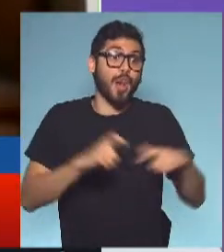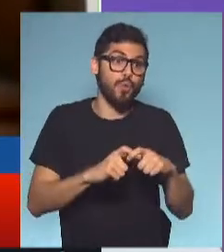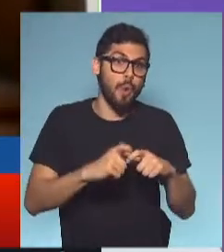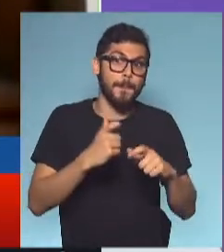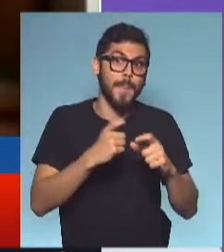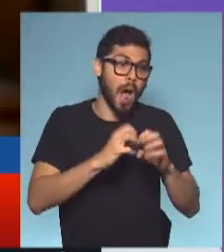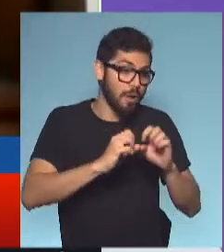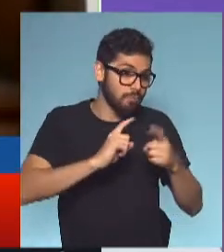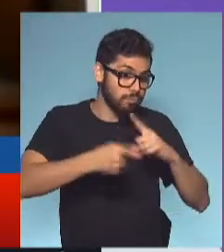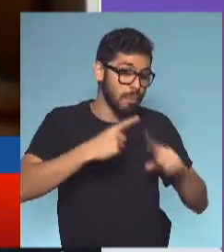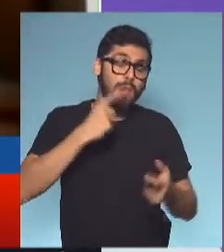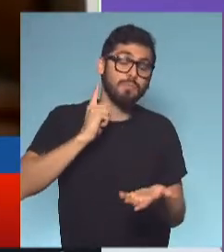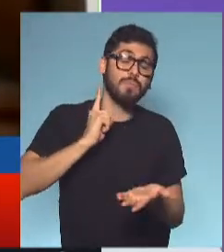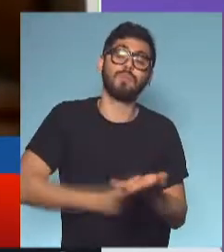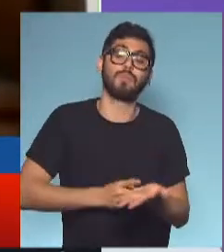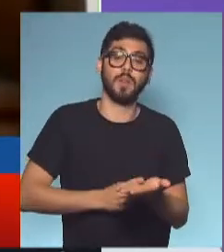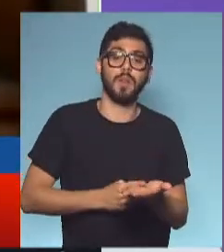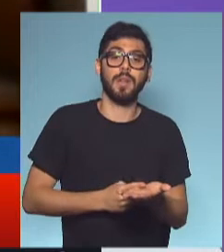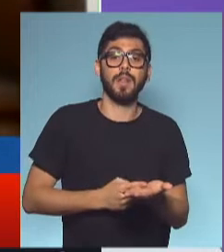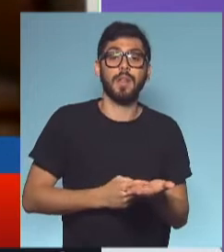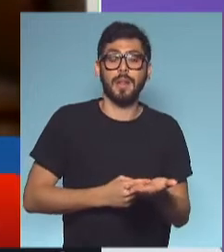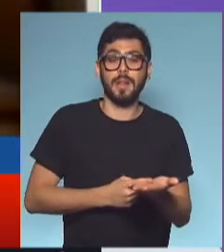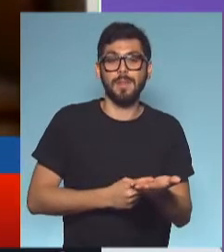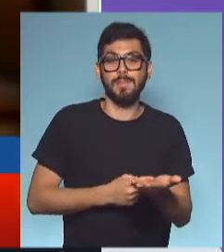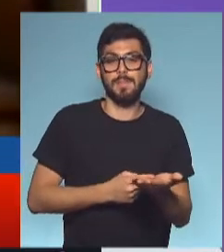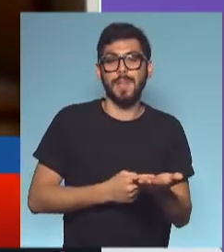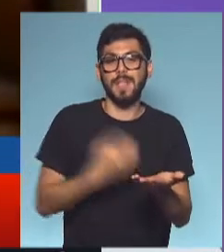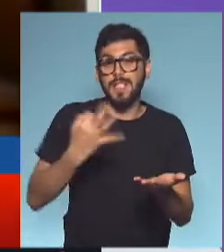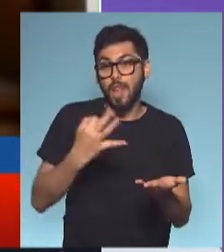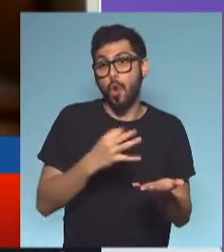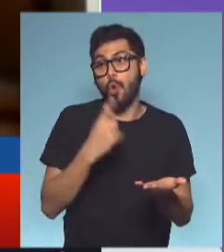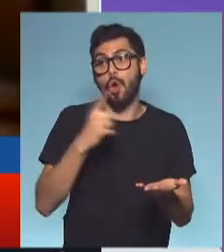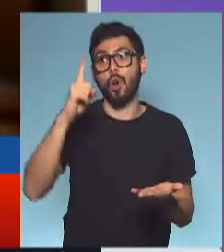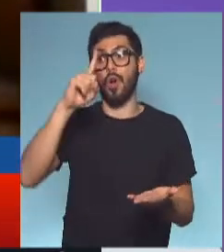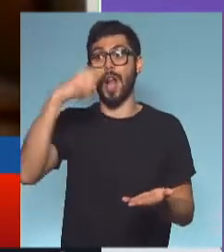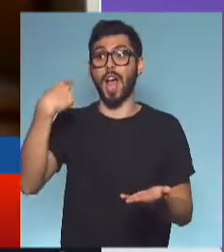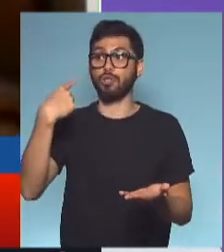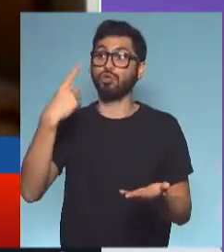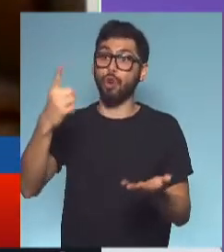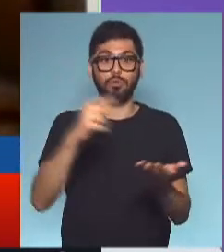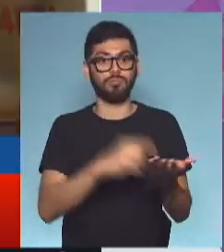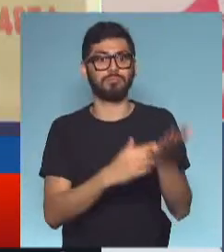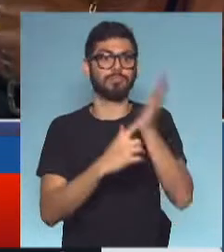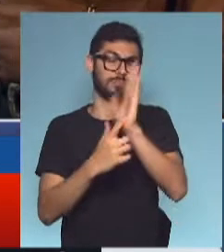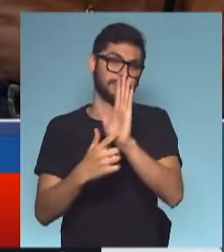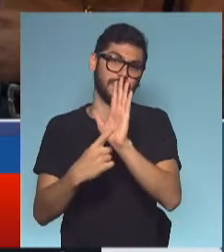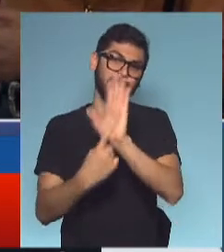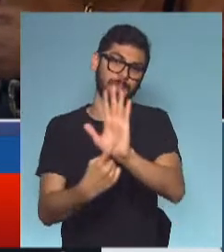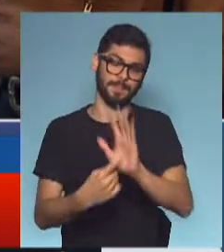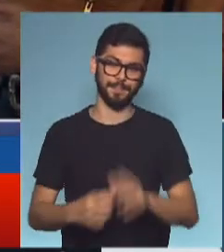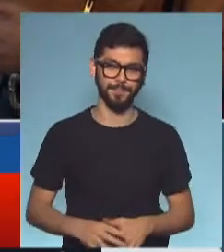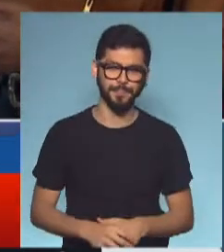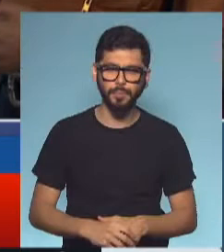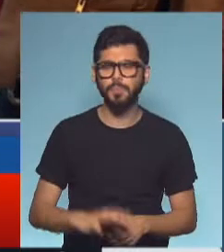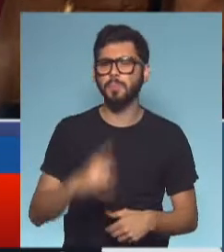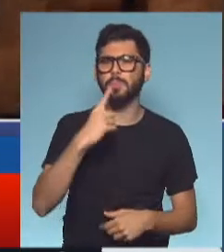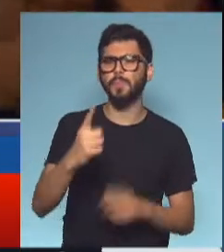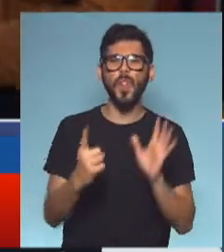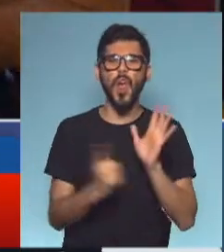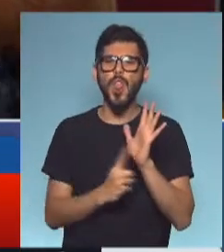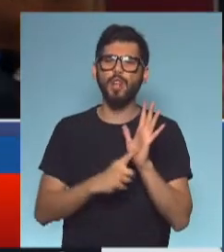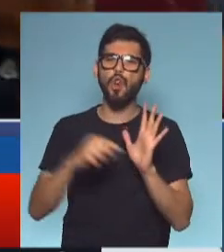en conjunto, que obviamente serán las que termine tomando y definiendo el presidente de la Nación como corresponde. Ahora, Bianco, el decreto vigente